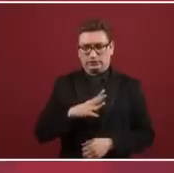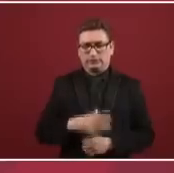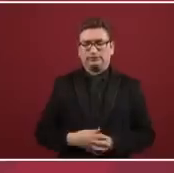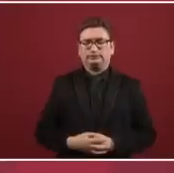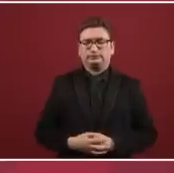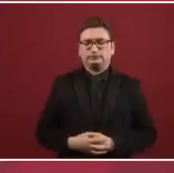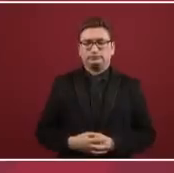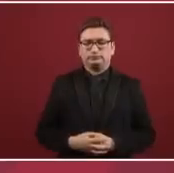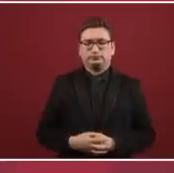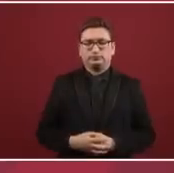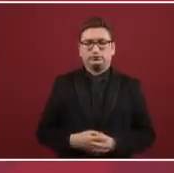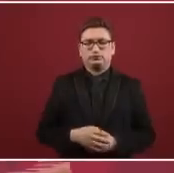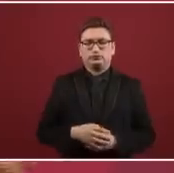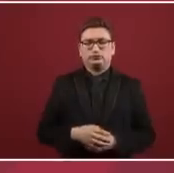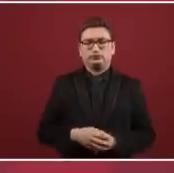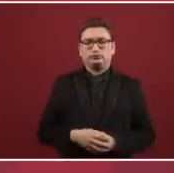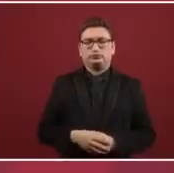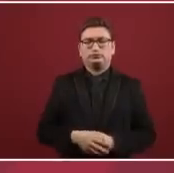con